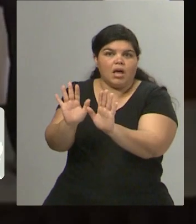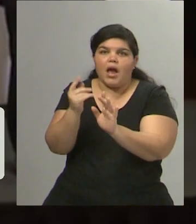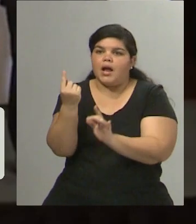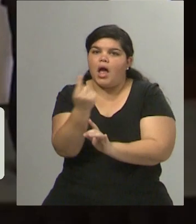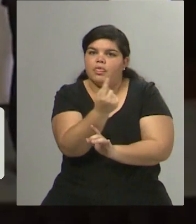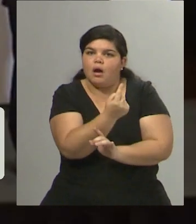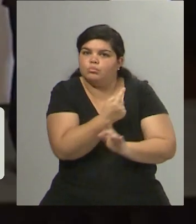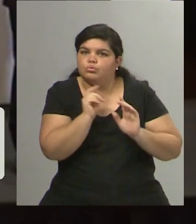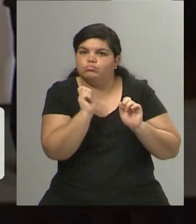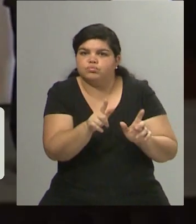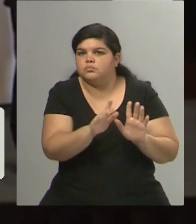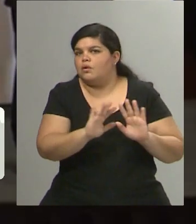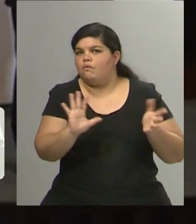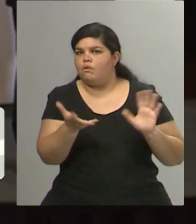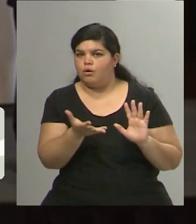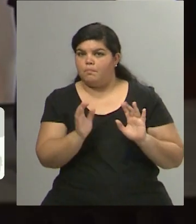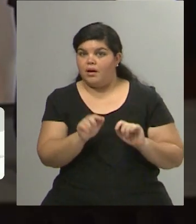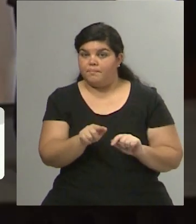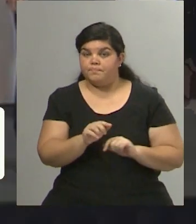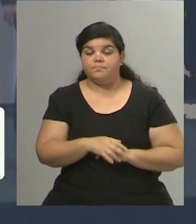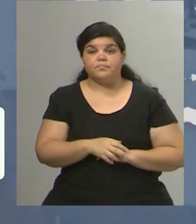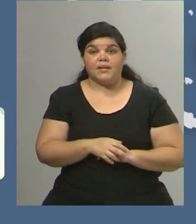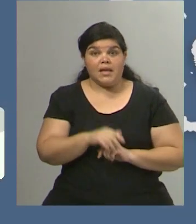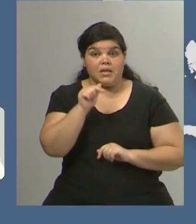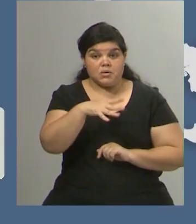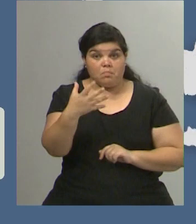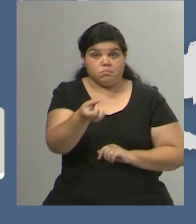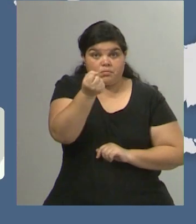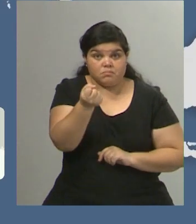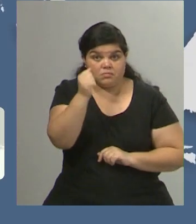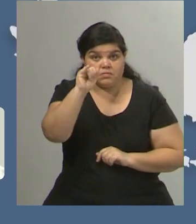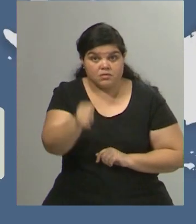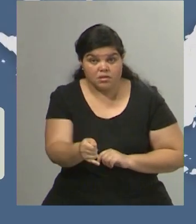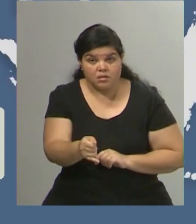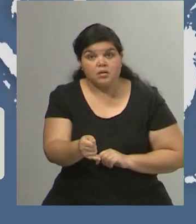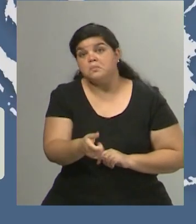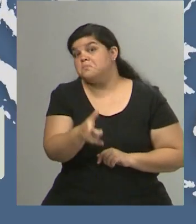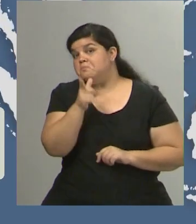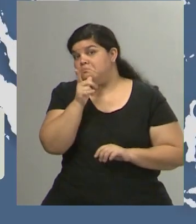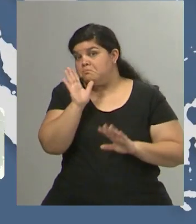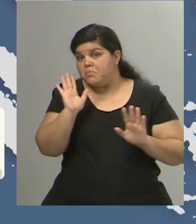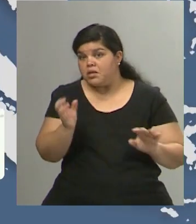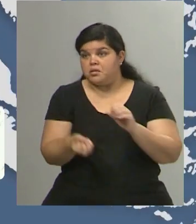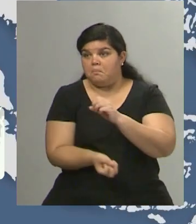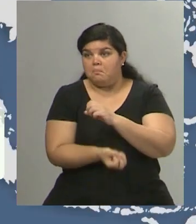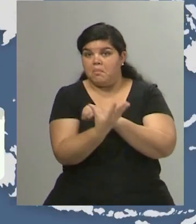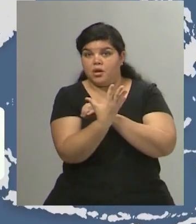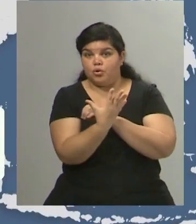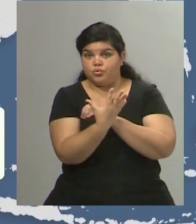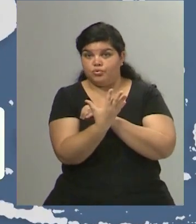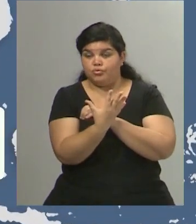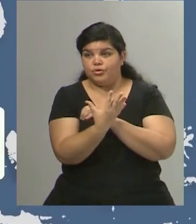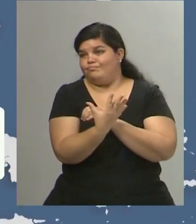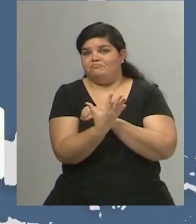Si eso se da, muy probablemente se llega a la conclusión de que como tal el Mercosur entonces